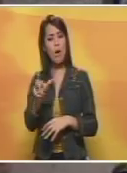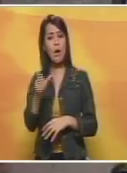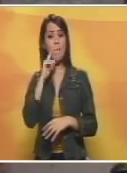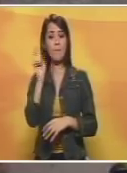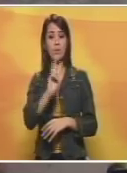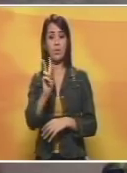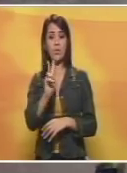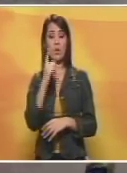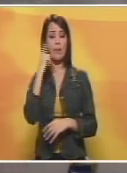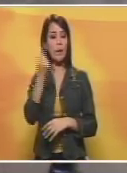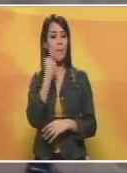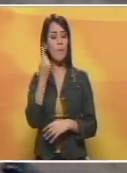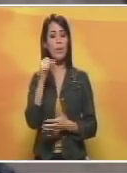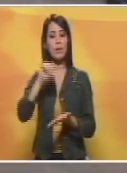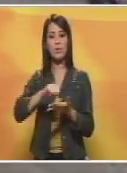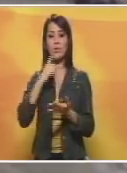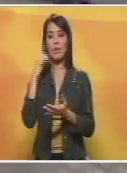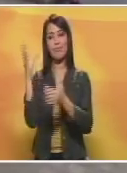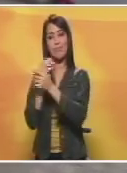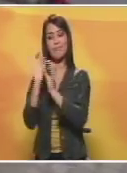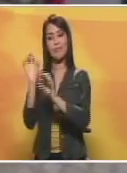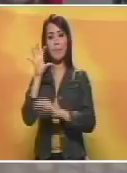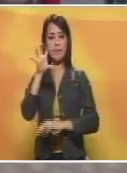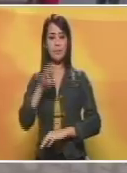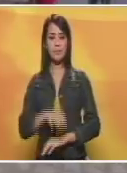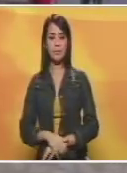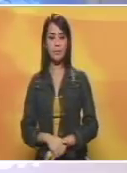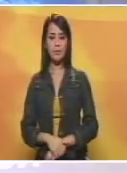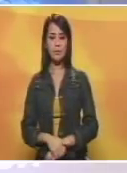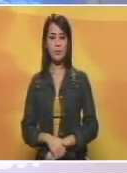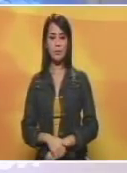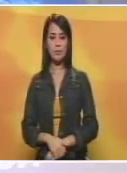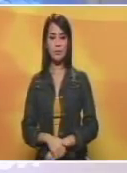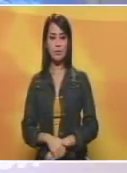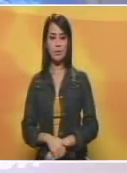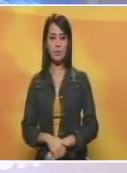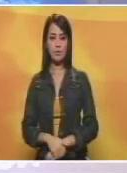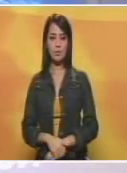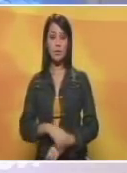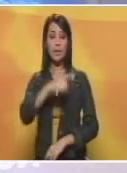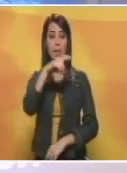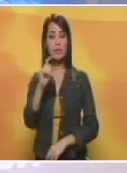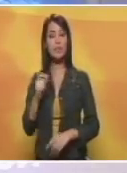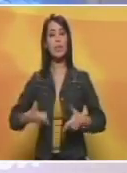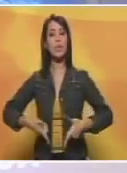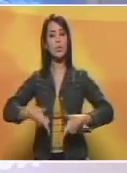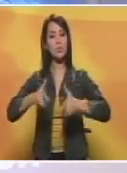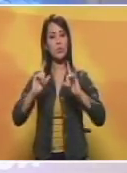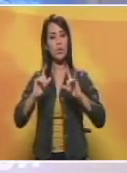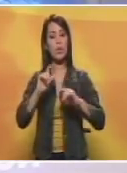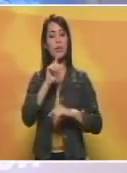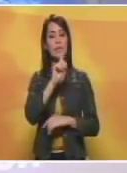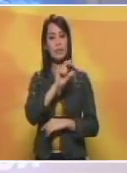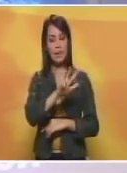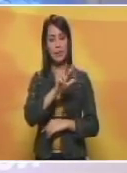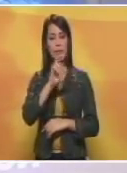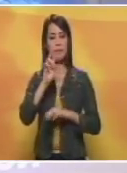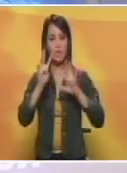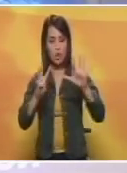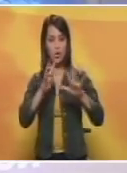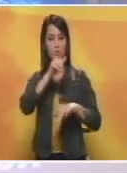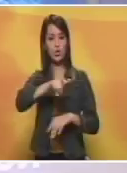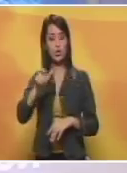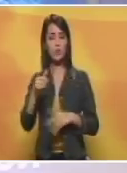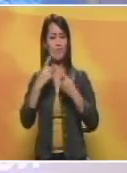buscan en esta ciudad lo que no encuentran en su país en italia las autoridades rebajaron a 38 el número de